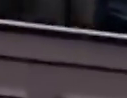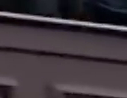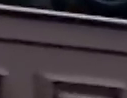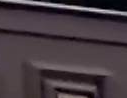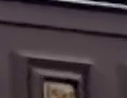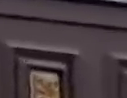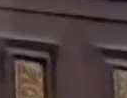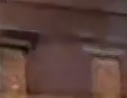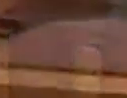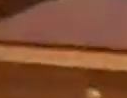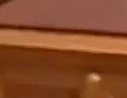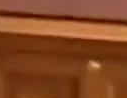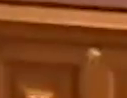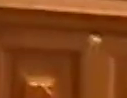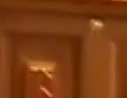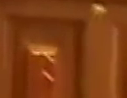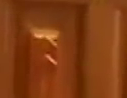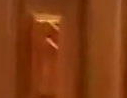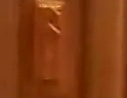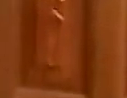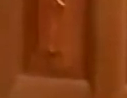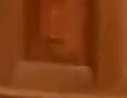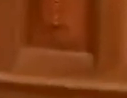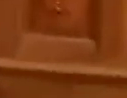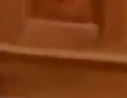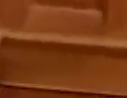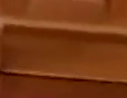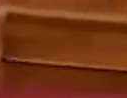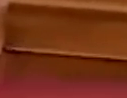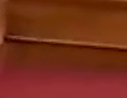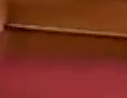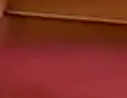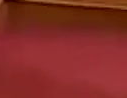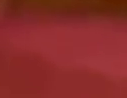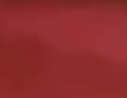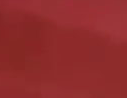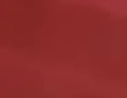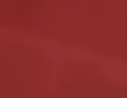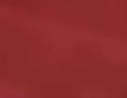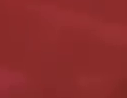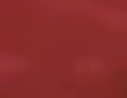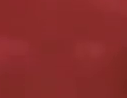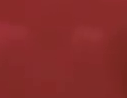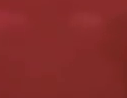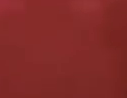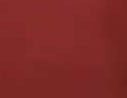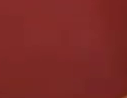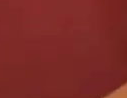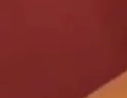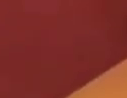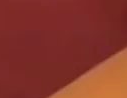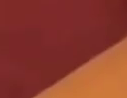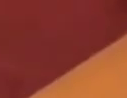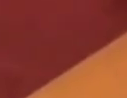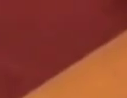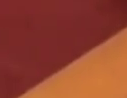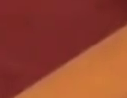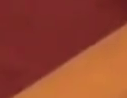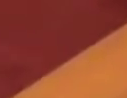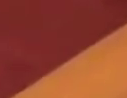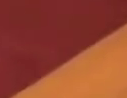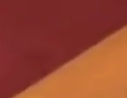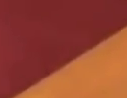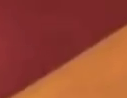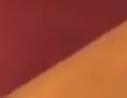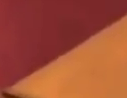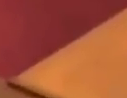pasado 4 de febrero de 1992 y señalaba la lucha que tuvo coordinada por el comandante supremo